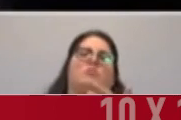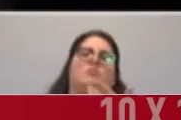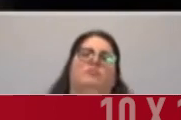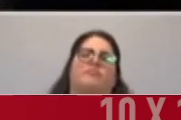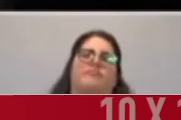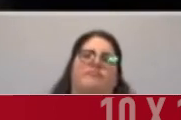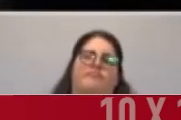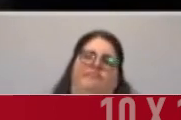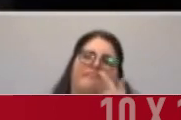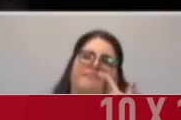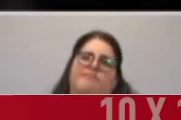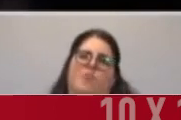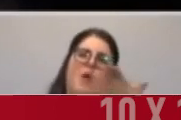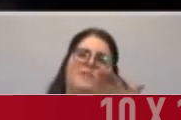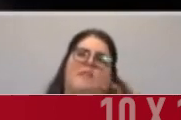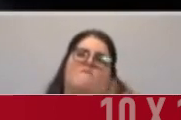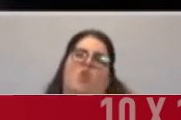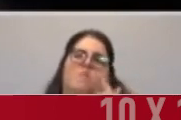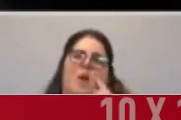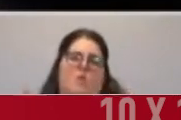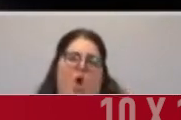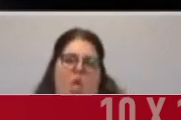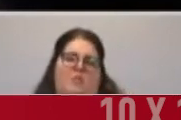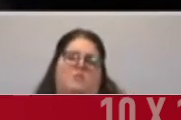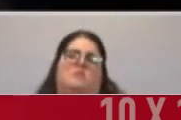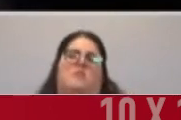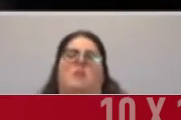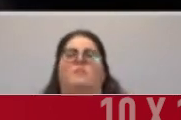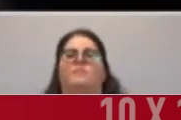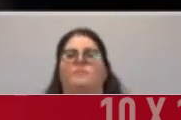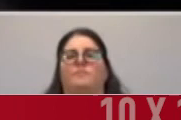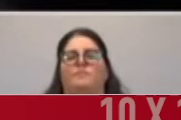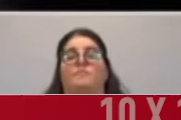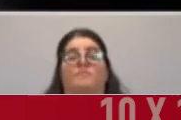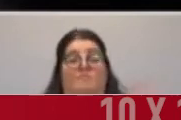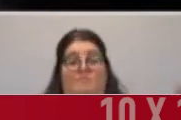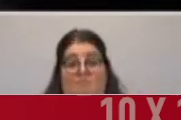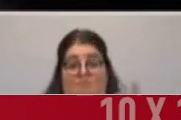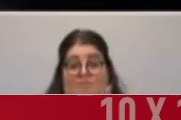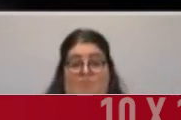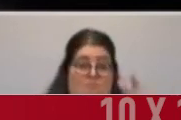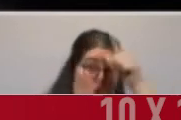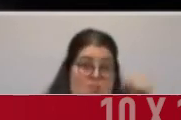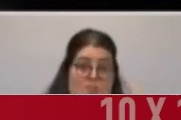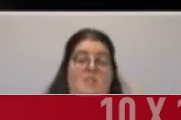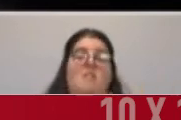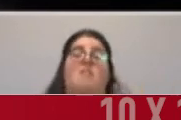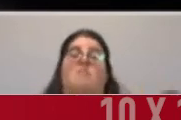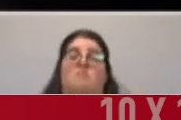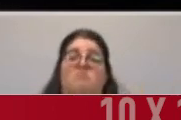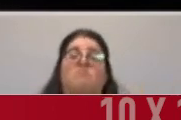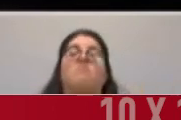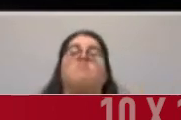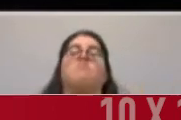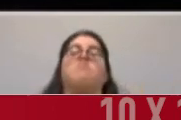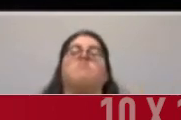expresa su manera más, su forma más violenta. Una fuerza que no solamente